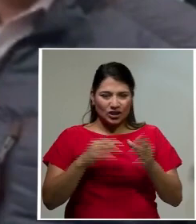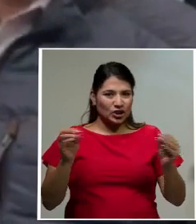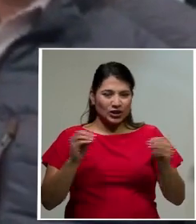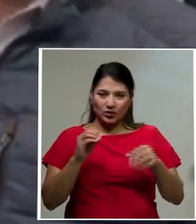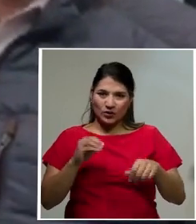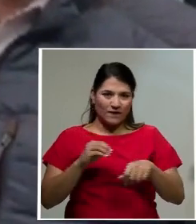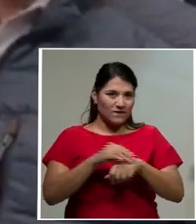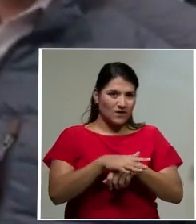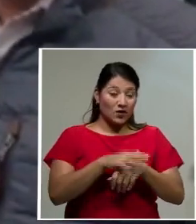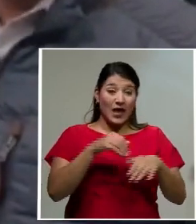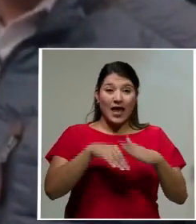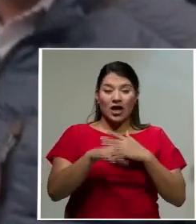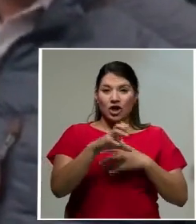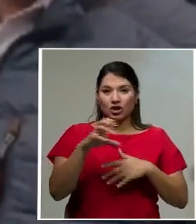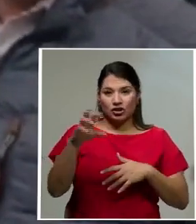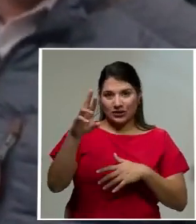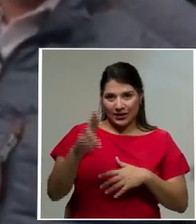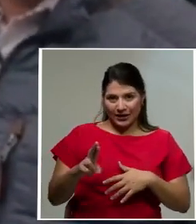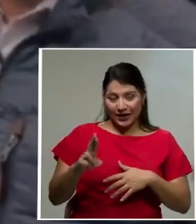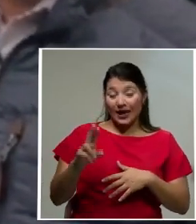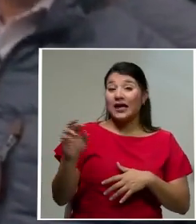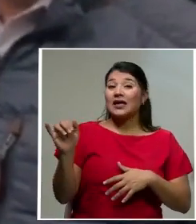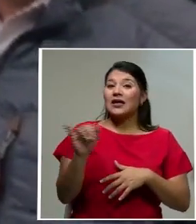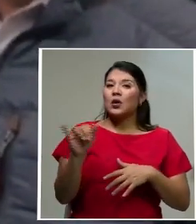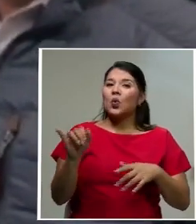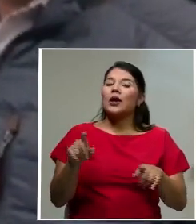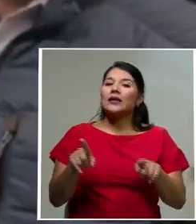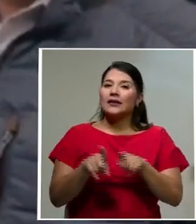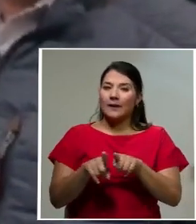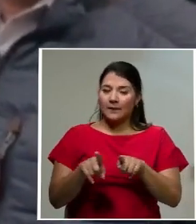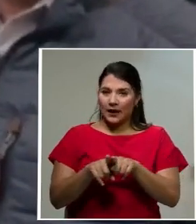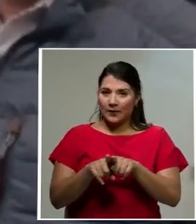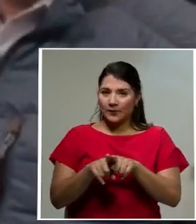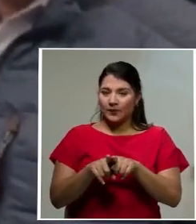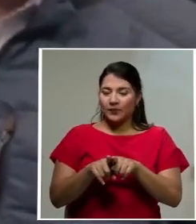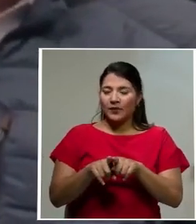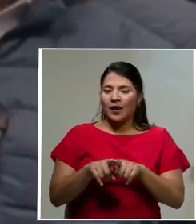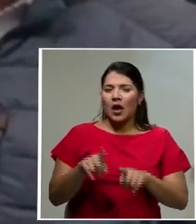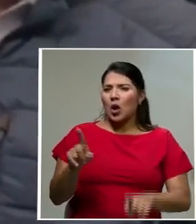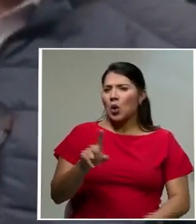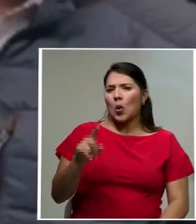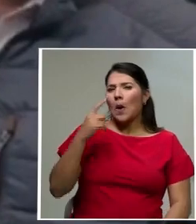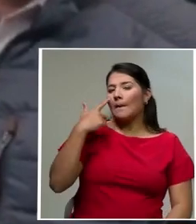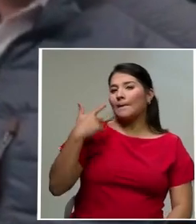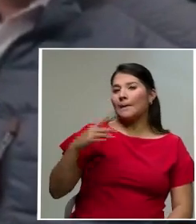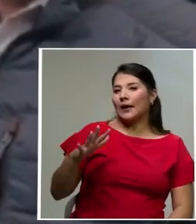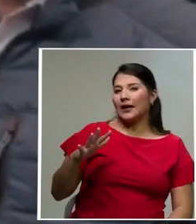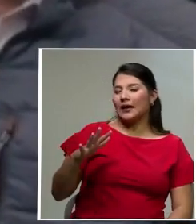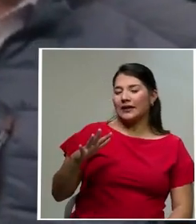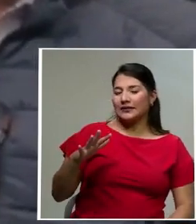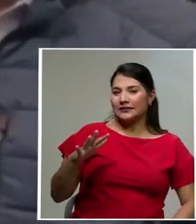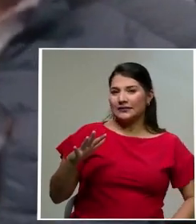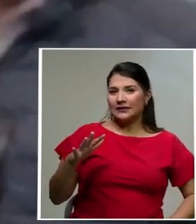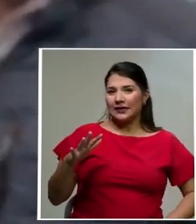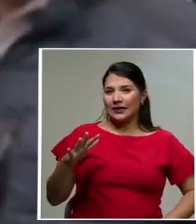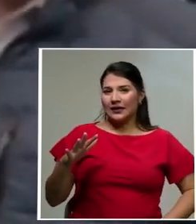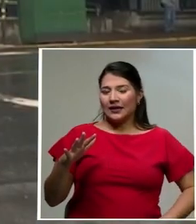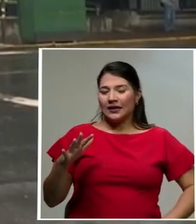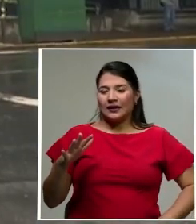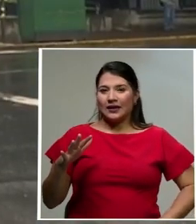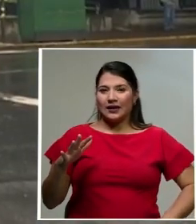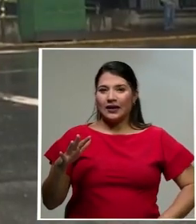directa sobre Costa Rica, y además de eso no se prevé que sea más allá de